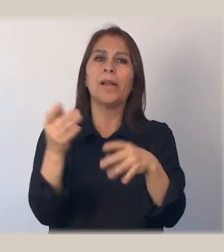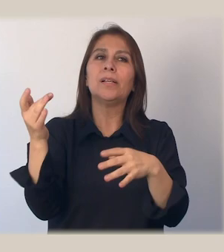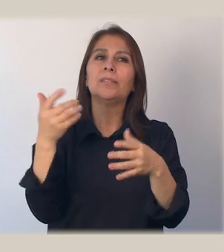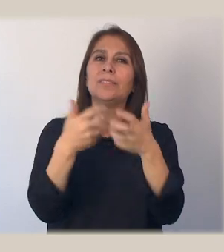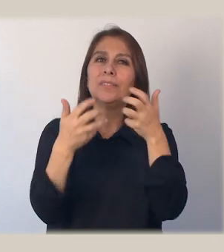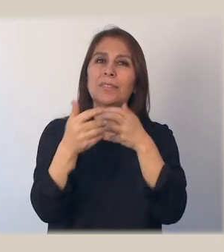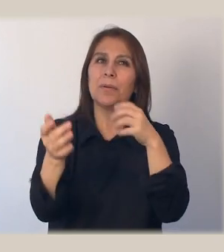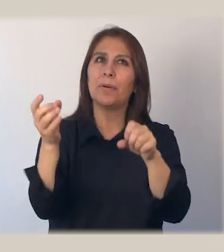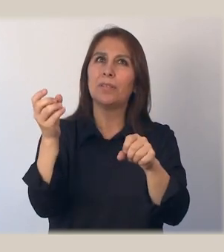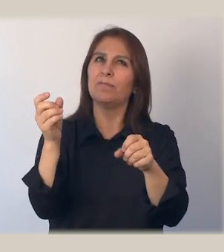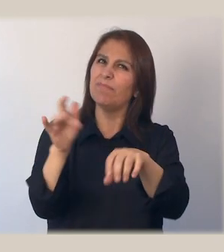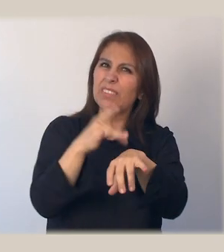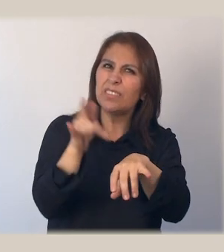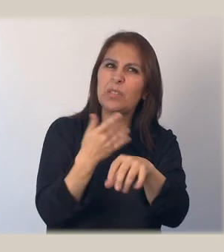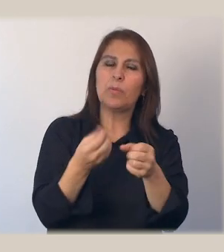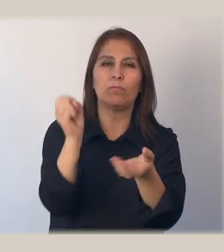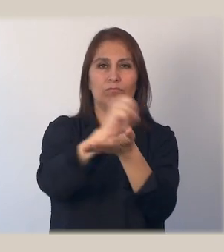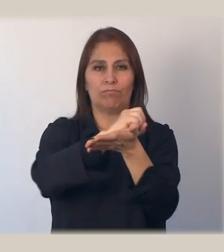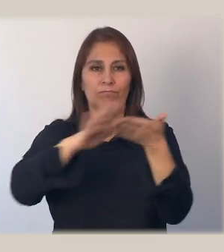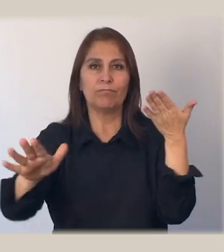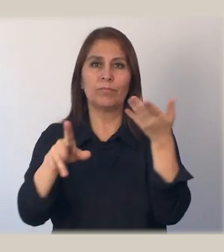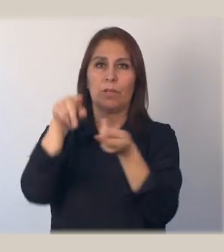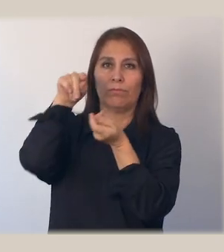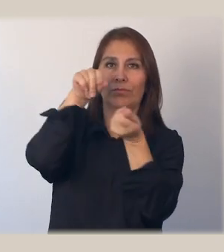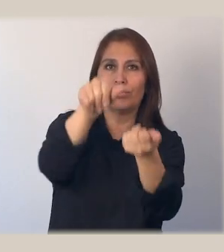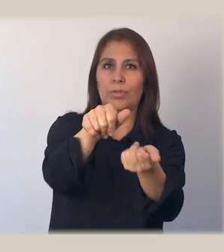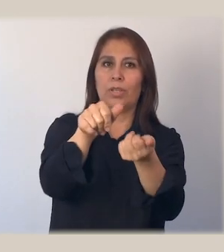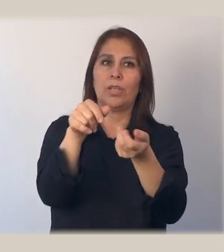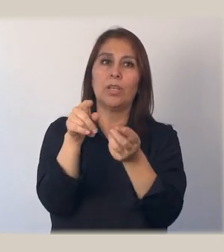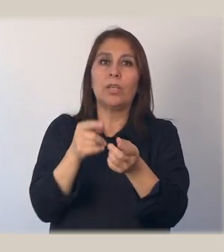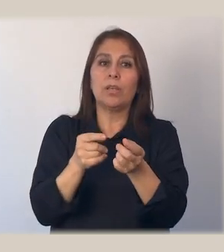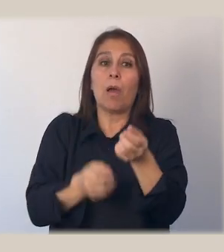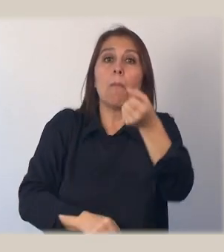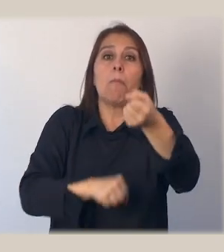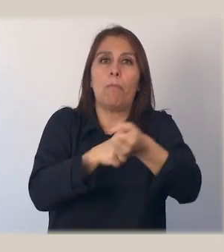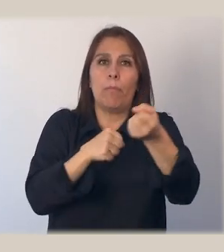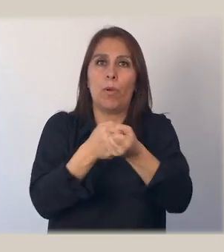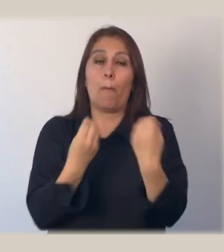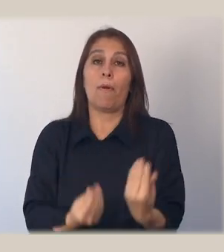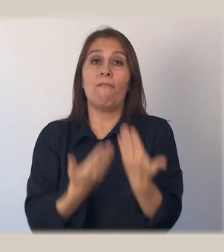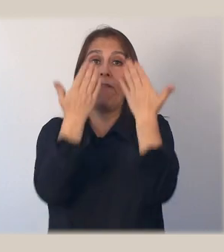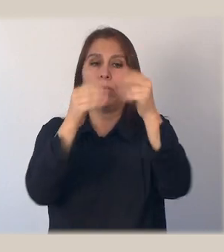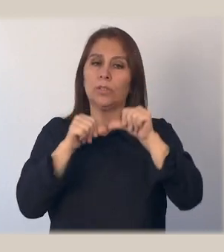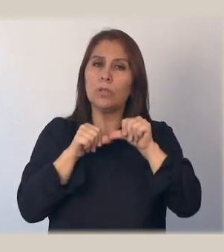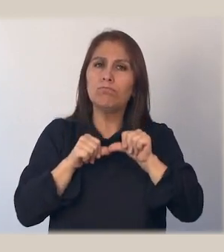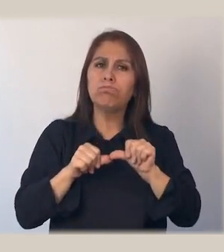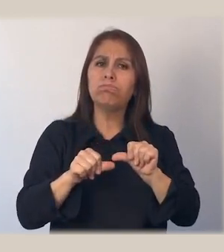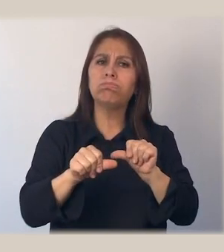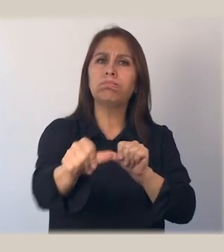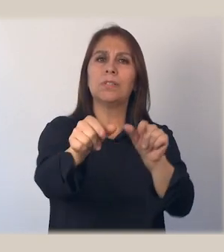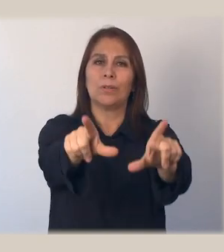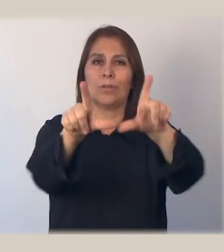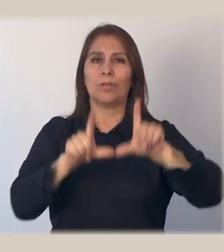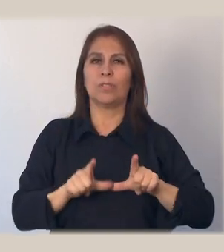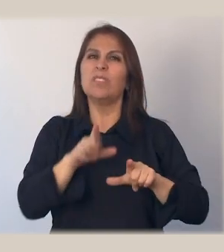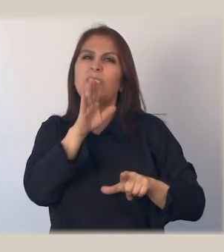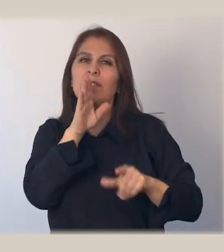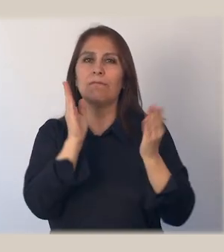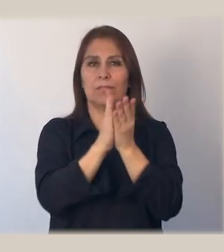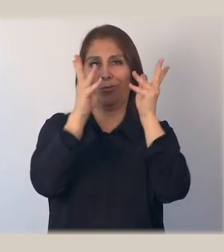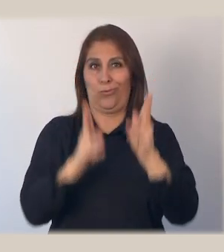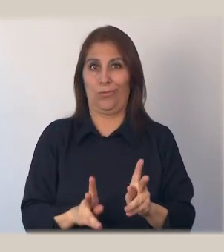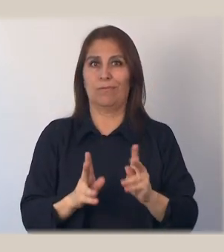tales como becas, créditos y subsidios, la mayoría de ellos orientados a favorecer la permanencia y graduación de los